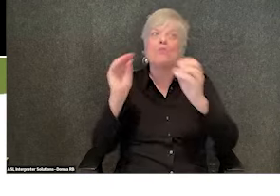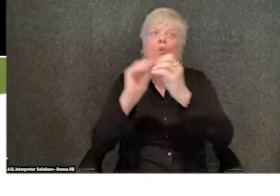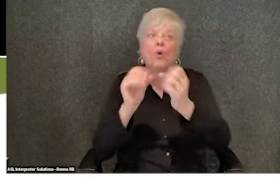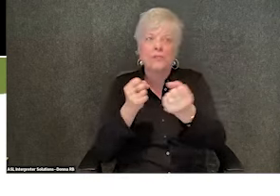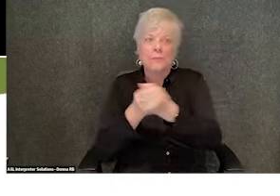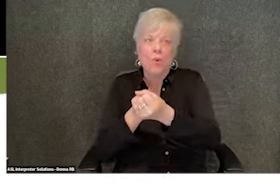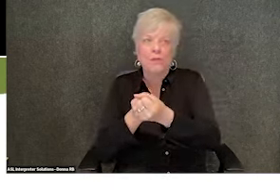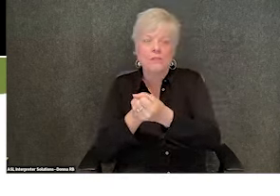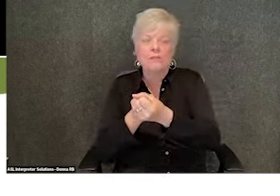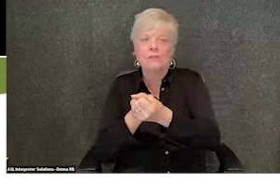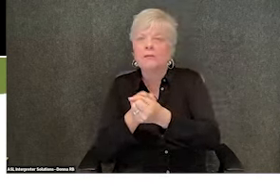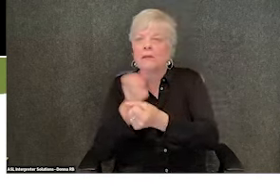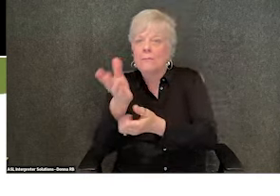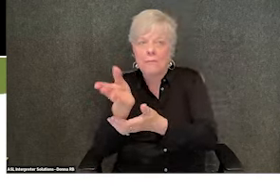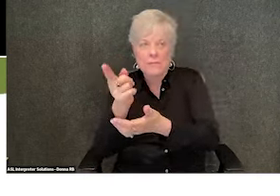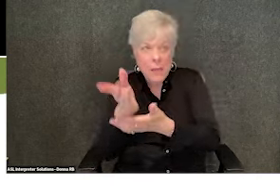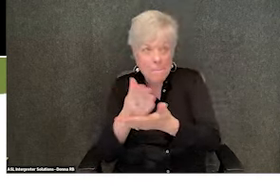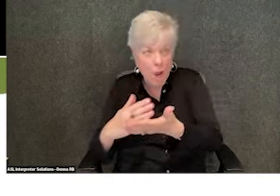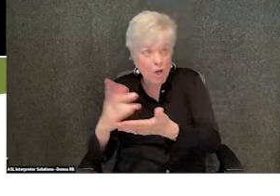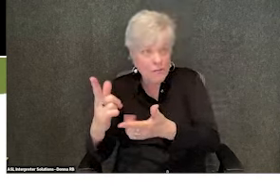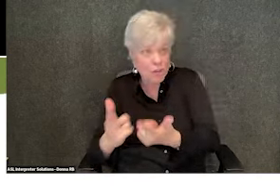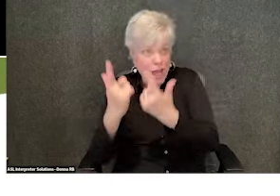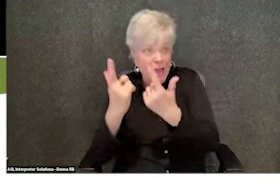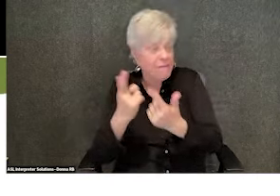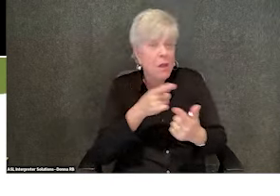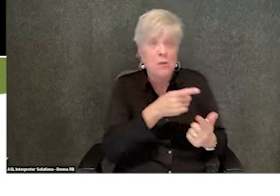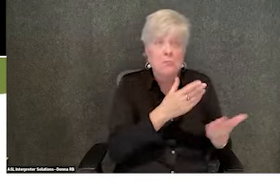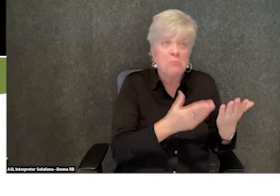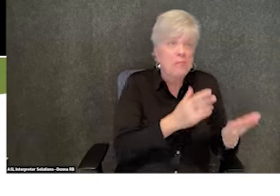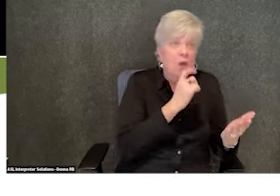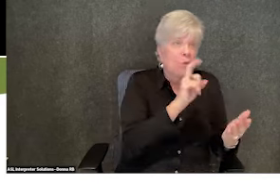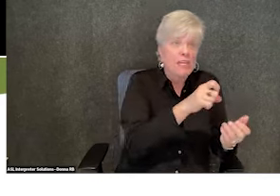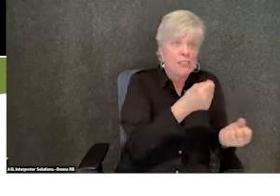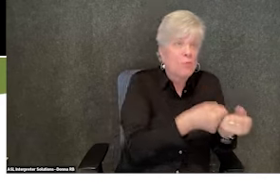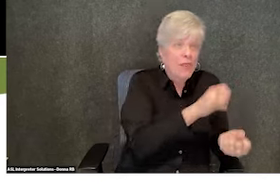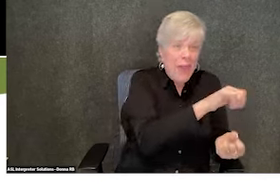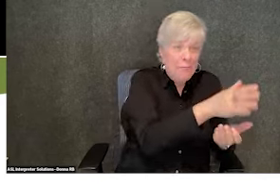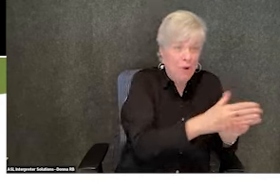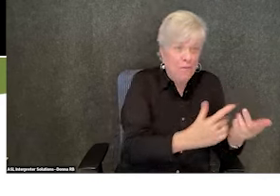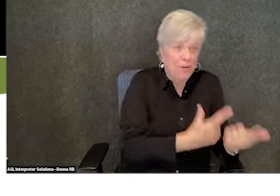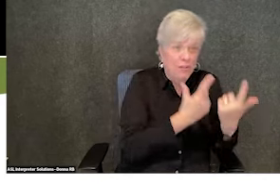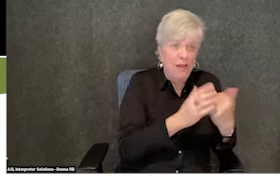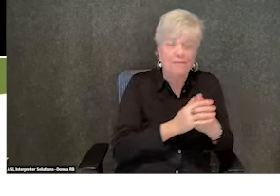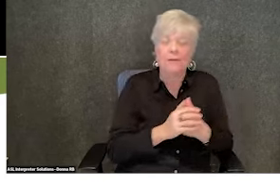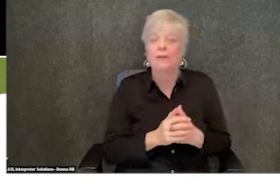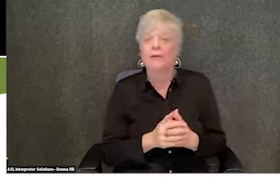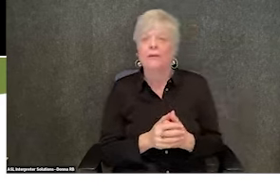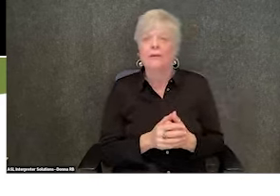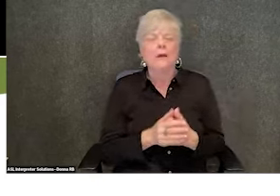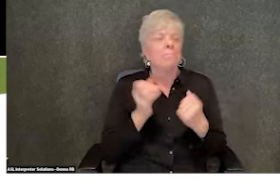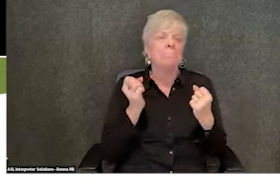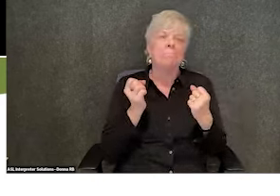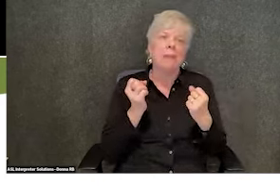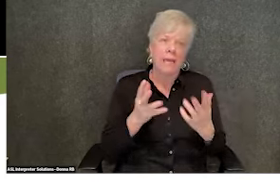pueden necesitar apoyo y a veces muchas personas necesitan muy poca ayuda por